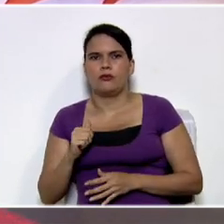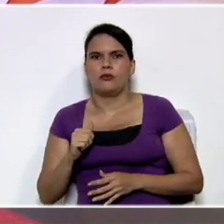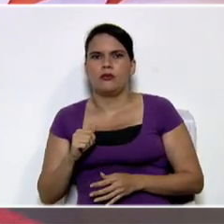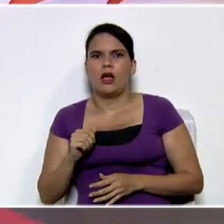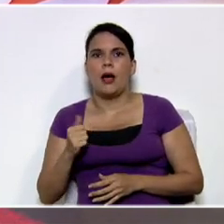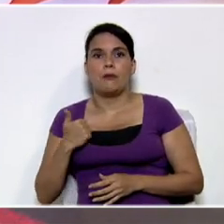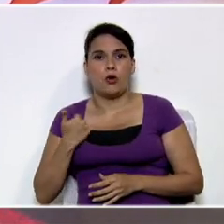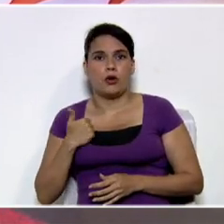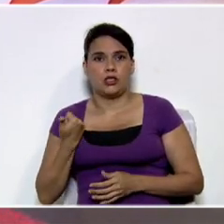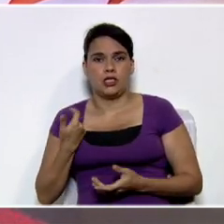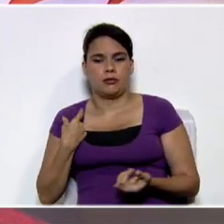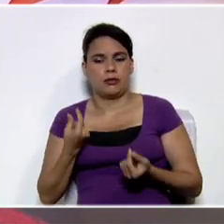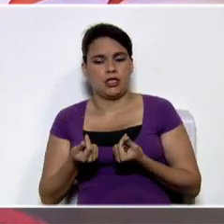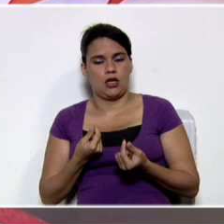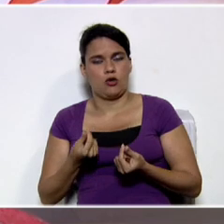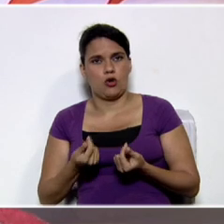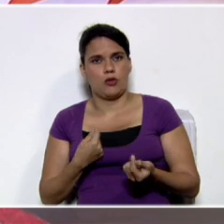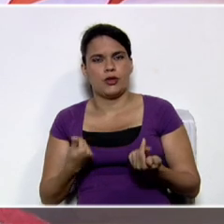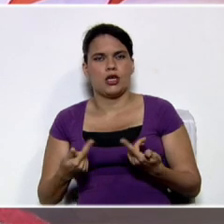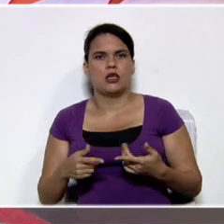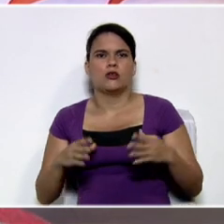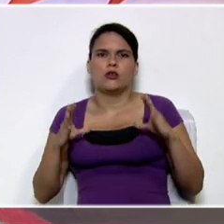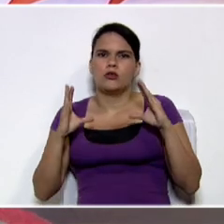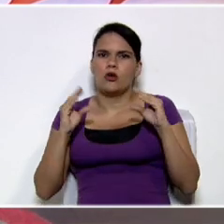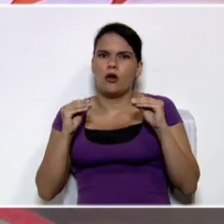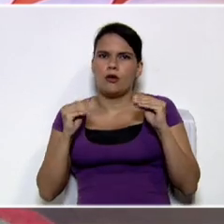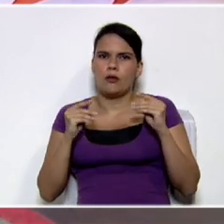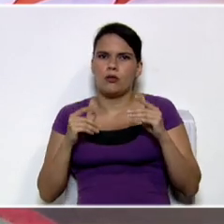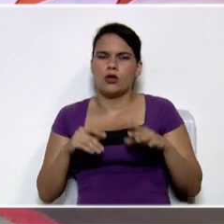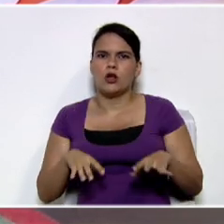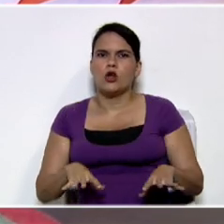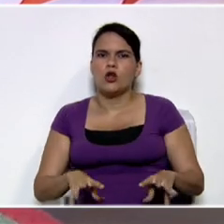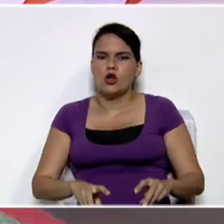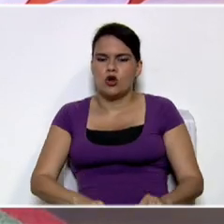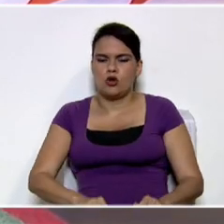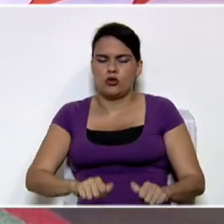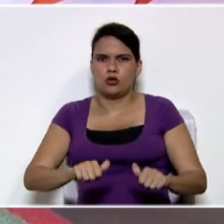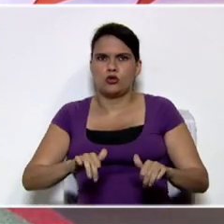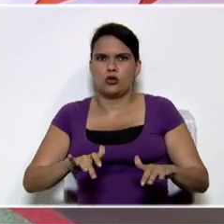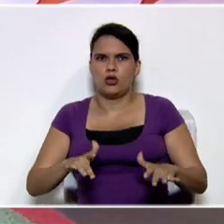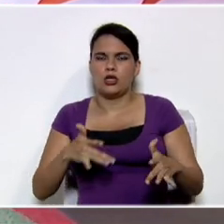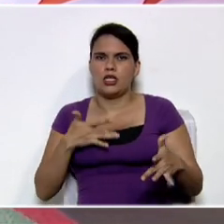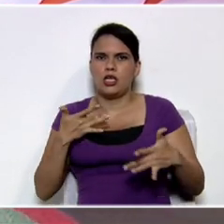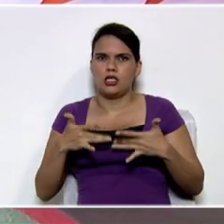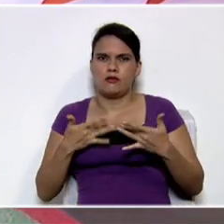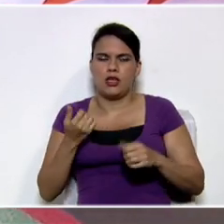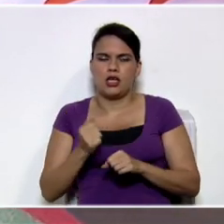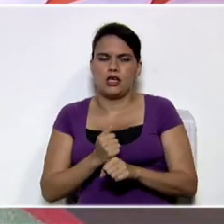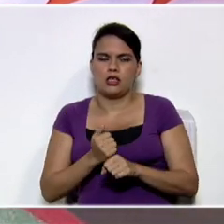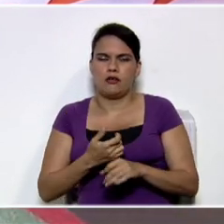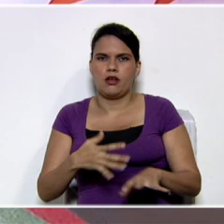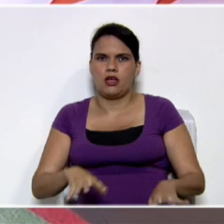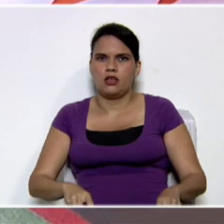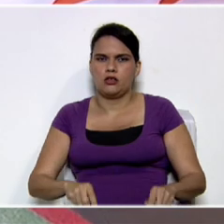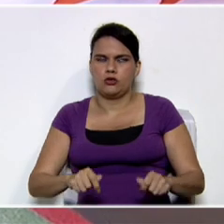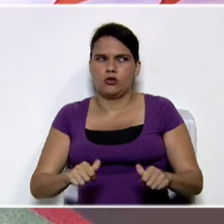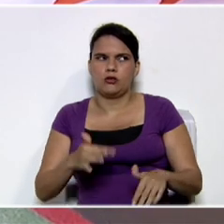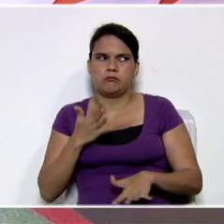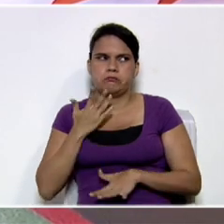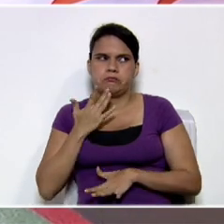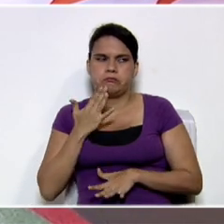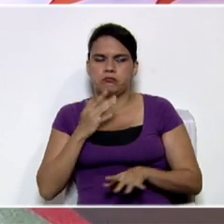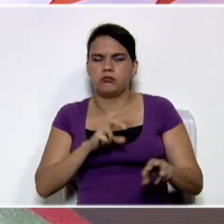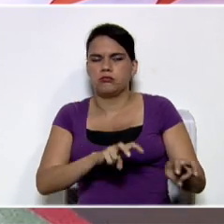parte económica, sobre todo cuando hablamos de lo que son los suelos y actividades que trabajan el suelo, como es la parte de la